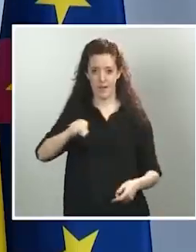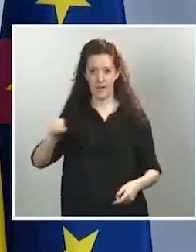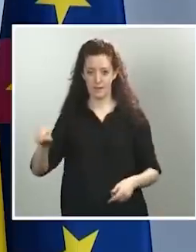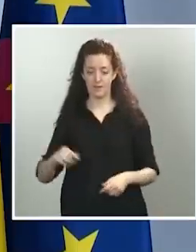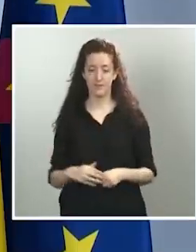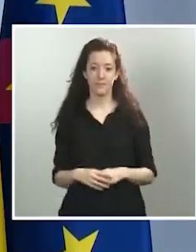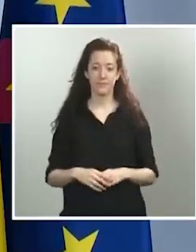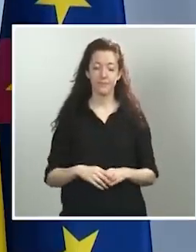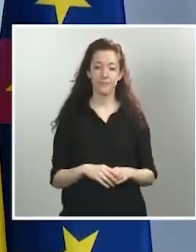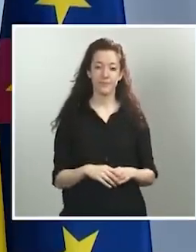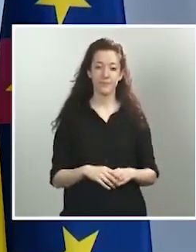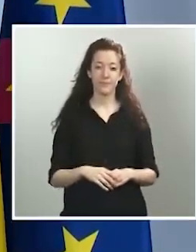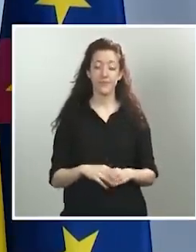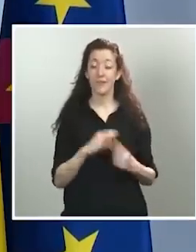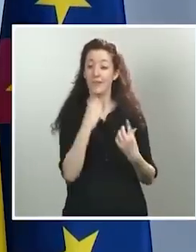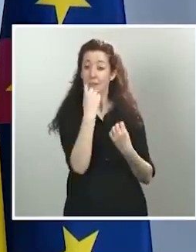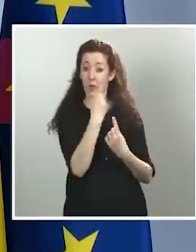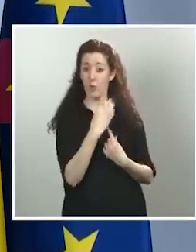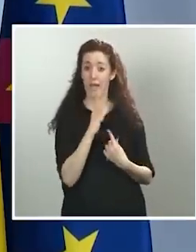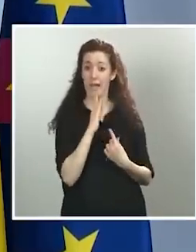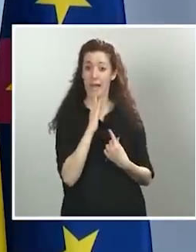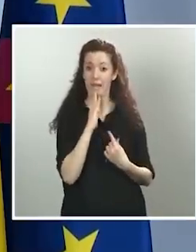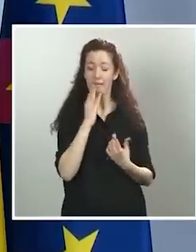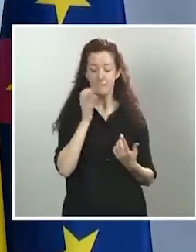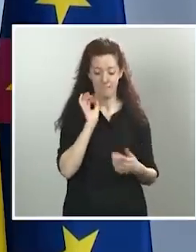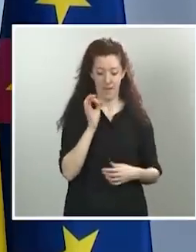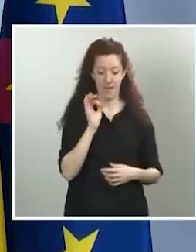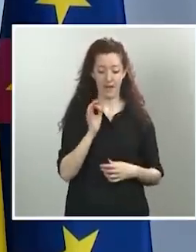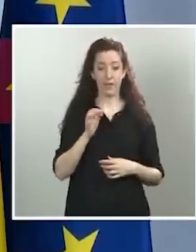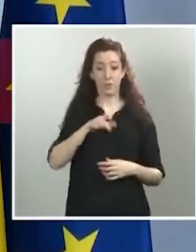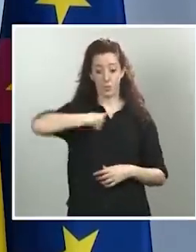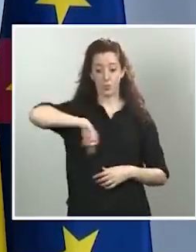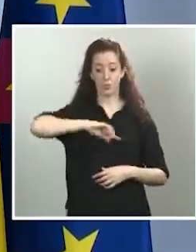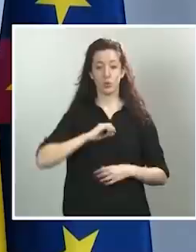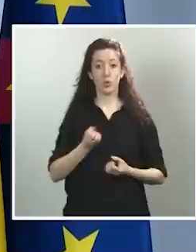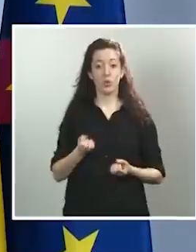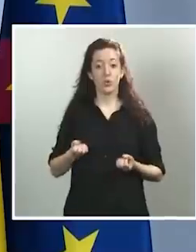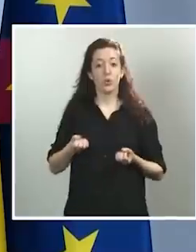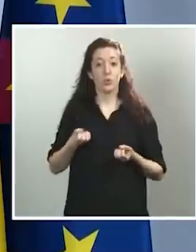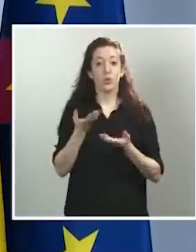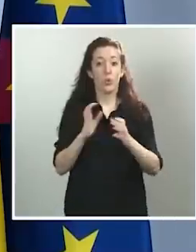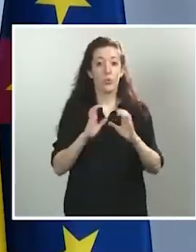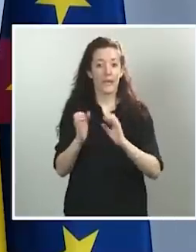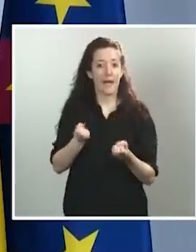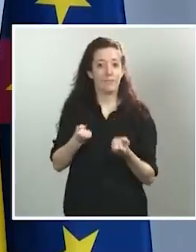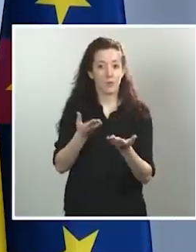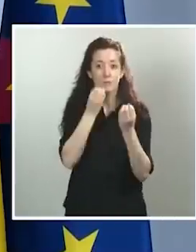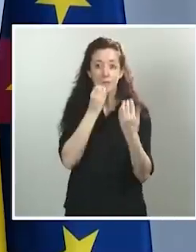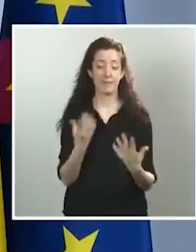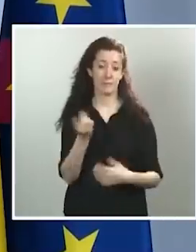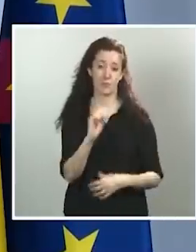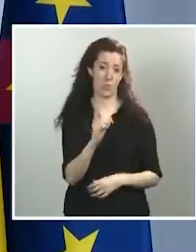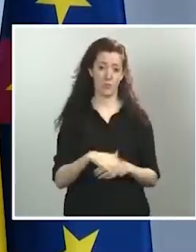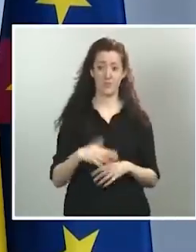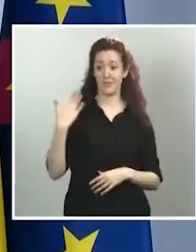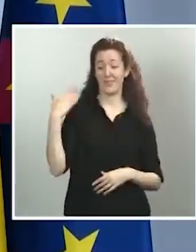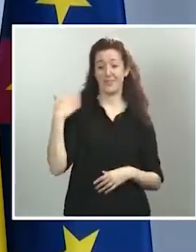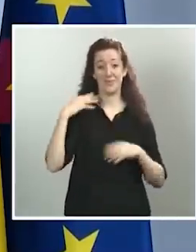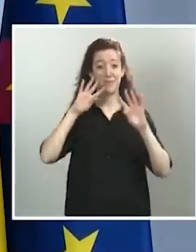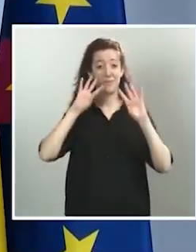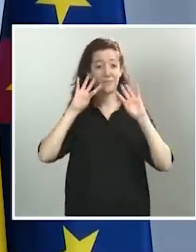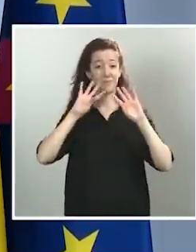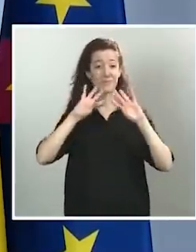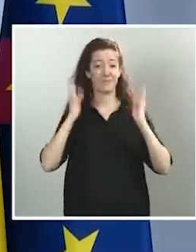Y tengo que pensar que la portavoz, la ministra de Hacienda, se ajusta a lo que